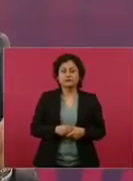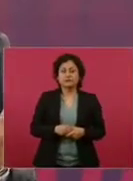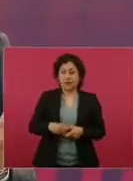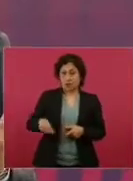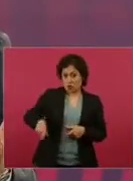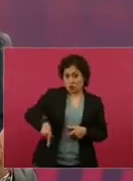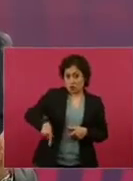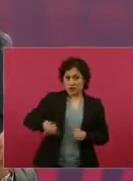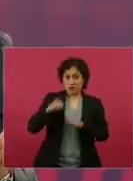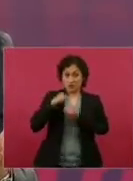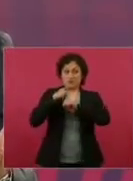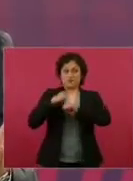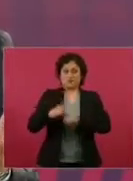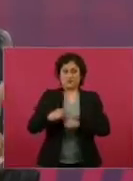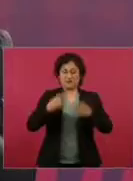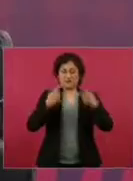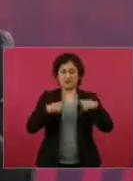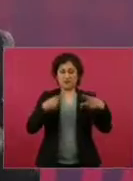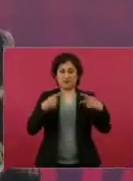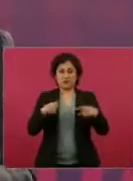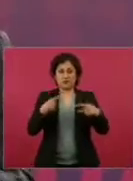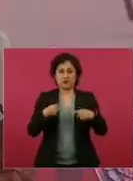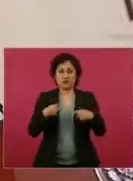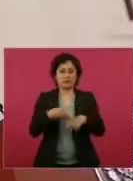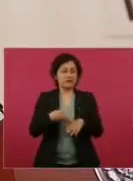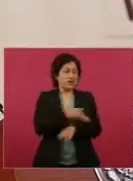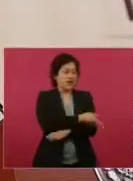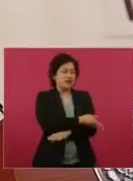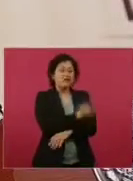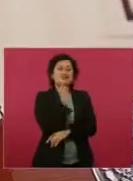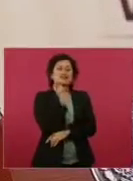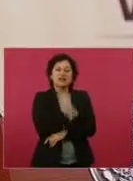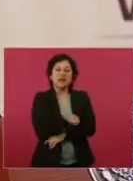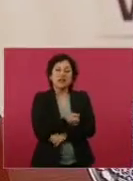desaparecían, ¿sí?, torturaban,